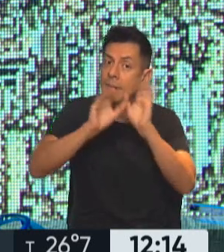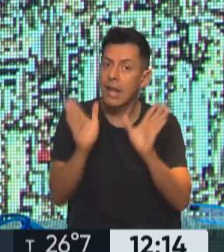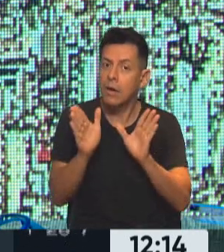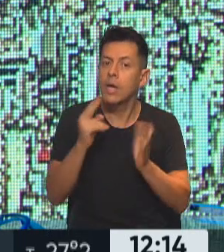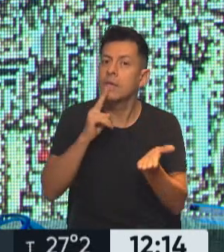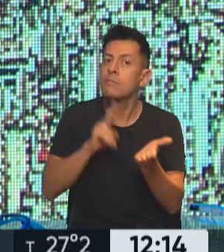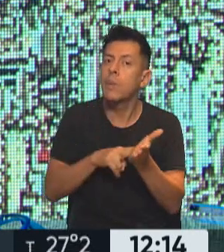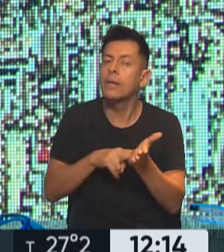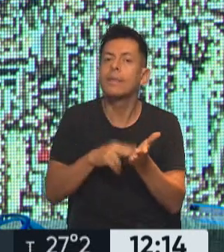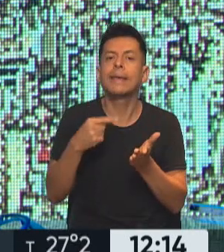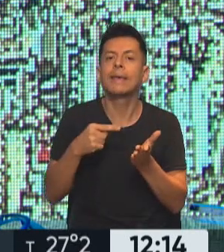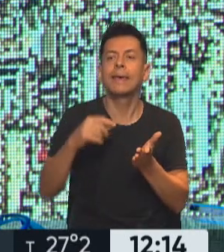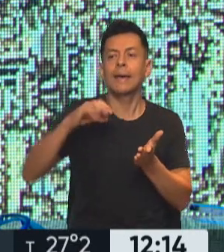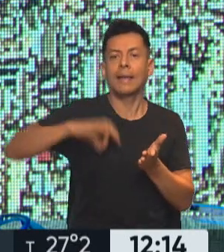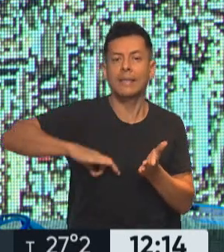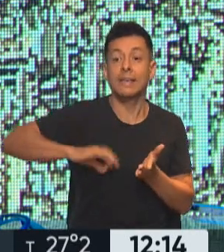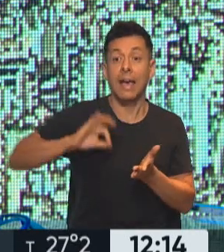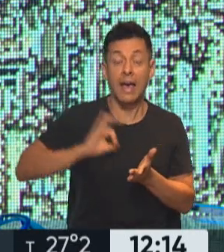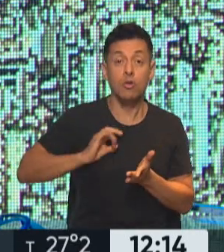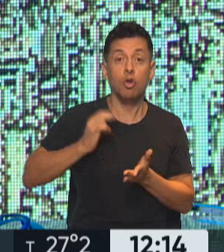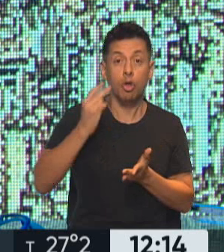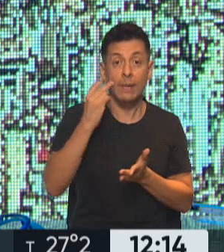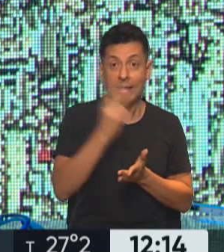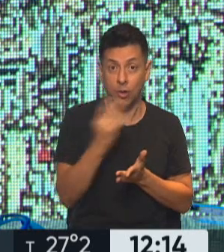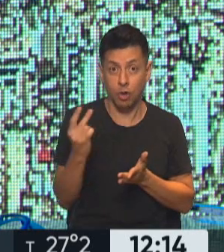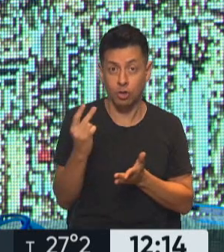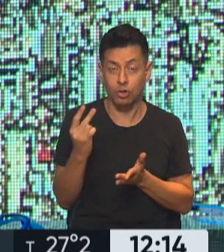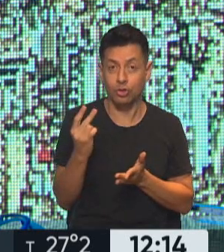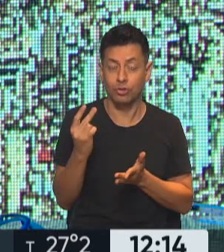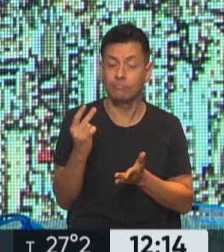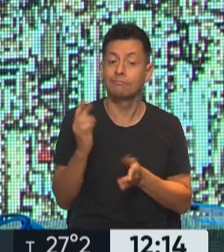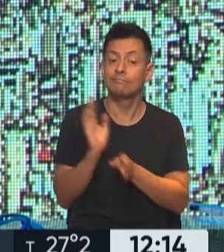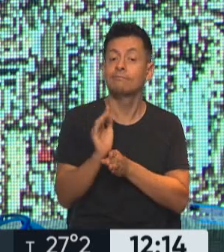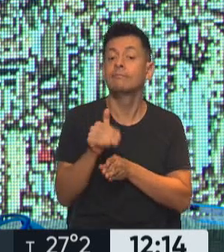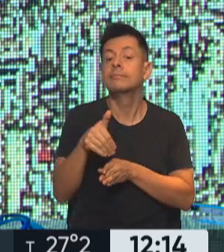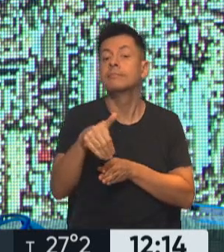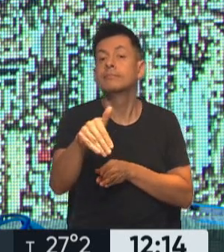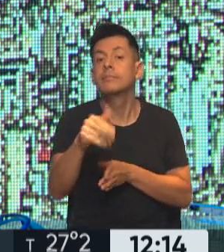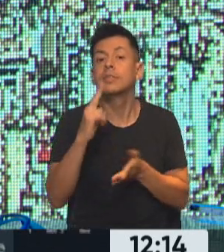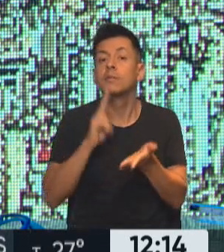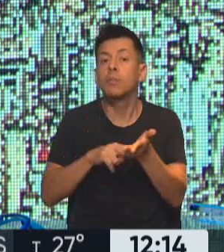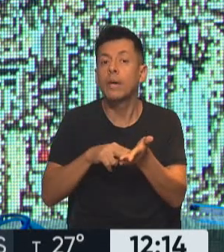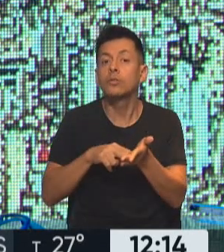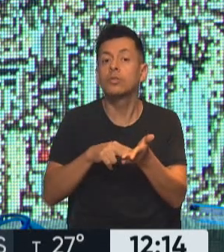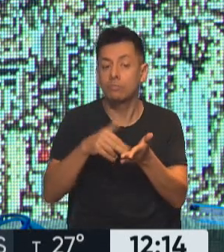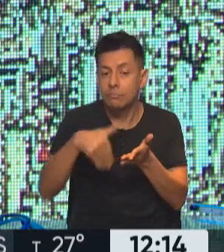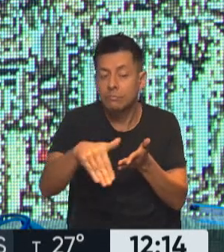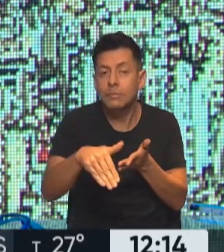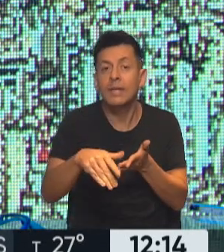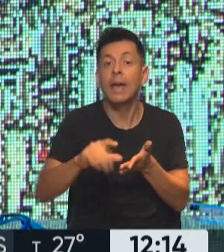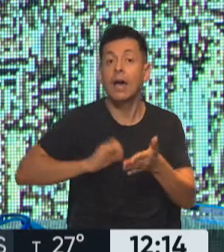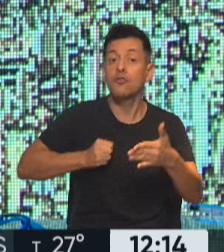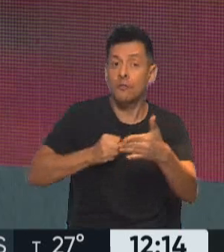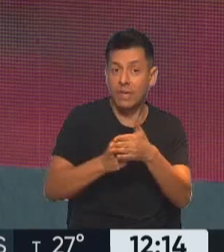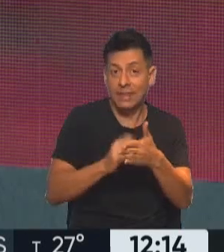impuesto sobre las ganancias del año 2022, entonces esto se está bien la aclaración. Aplicaría recién cuando se conozcan los balances de este año, que va a ser... O